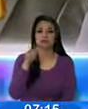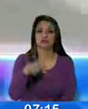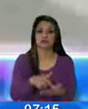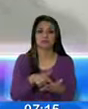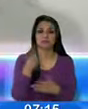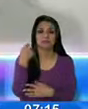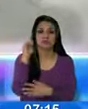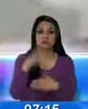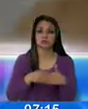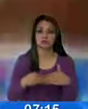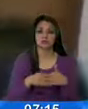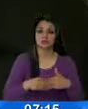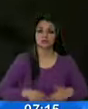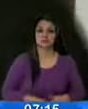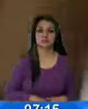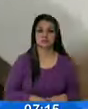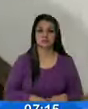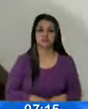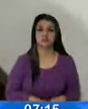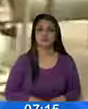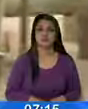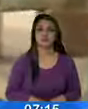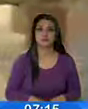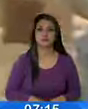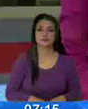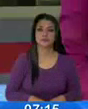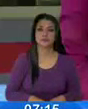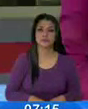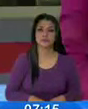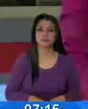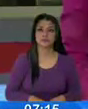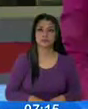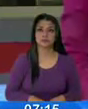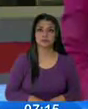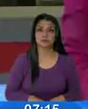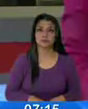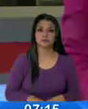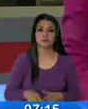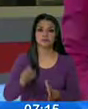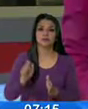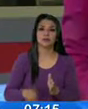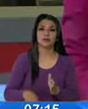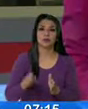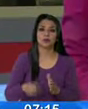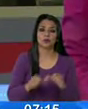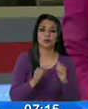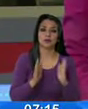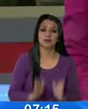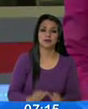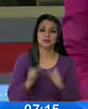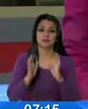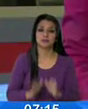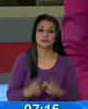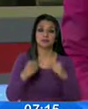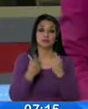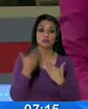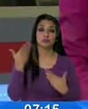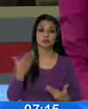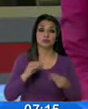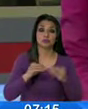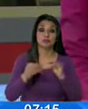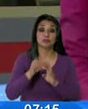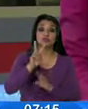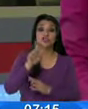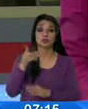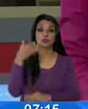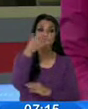dólares. Informó Carolina Asante. El abogado de los legisladores de Movimiento Creo acudió a la Fiscalía para